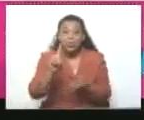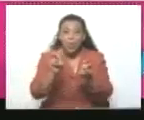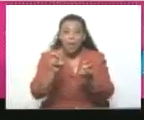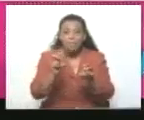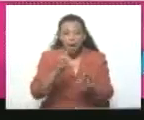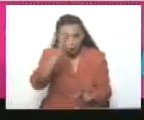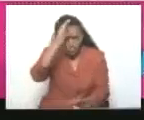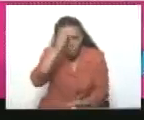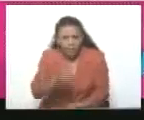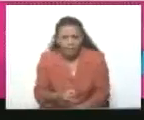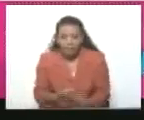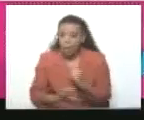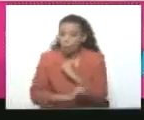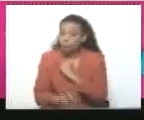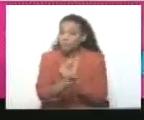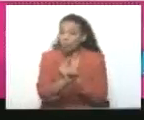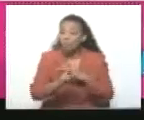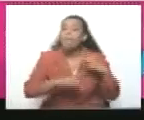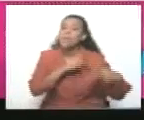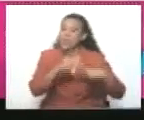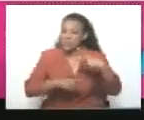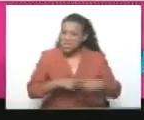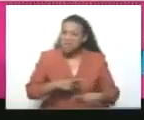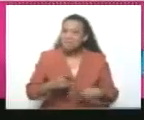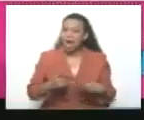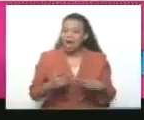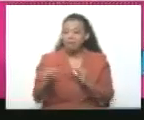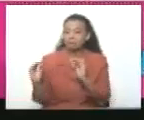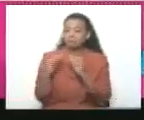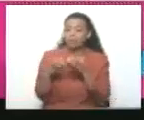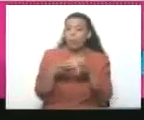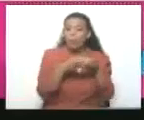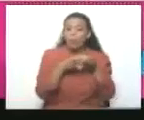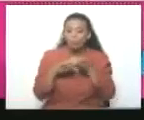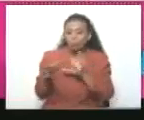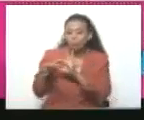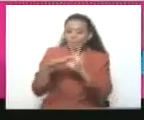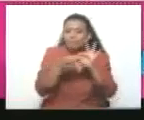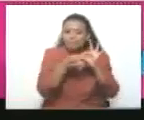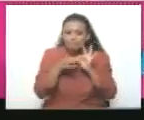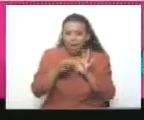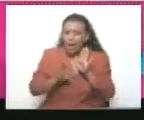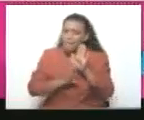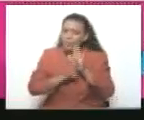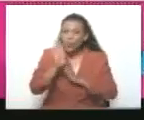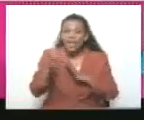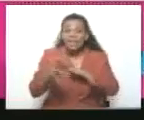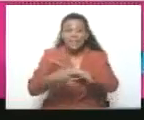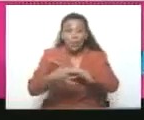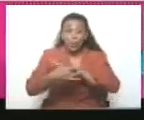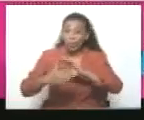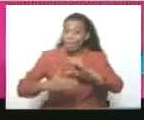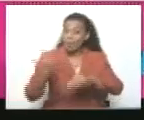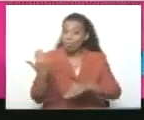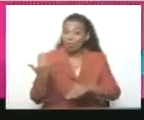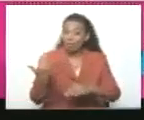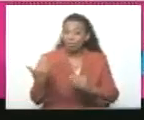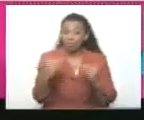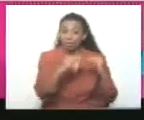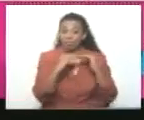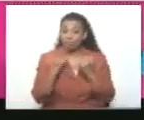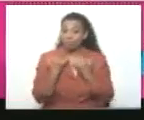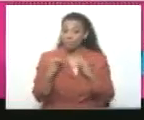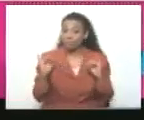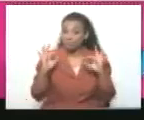honesta, productiva, articulada, avanzada tecnológicamente, soberana,